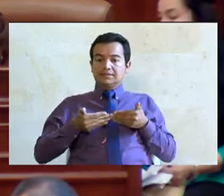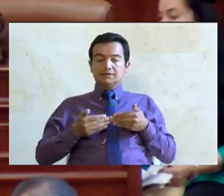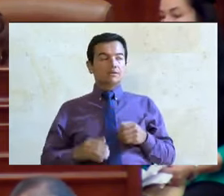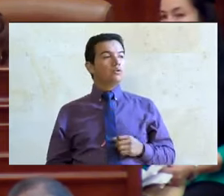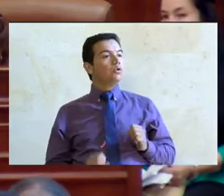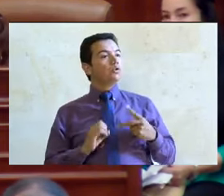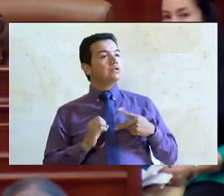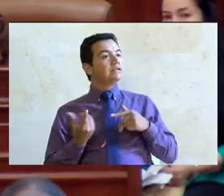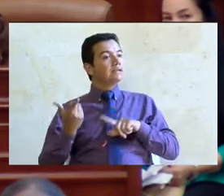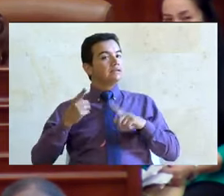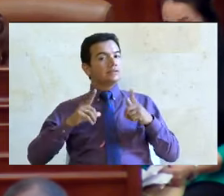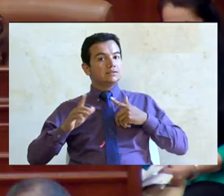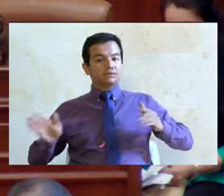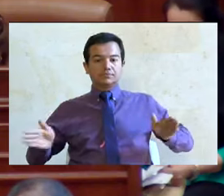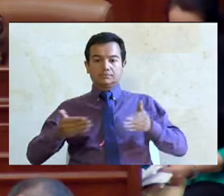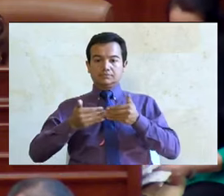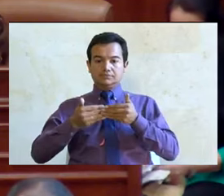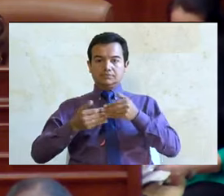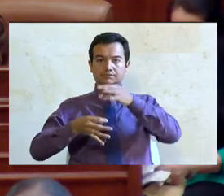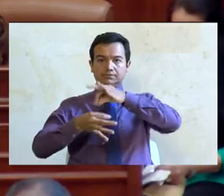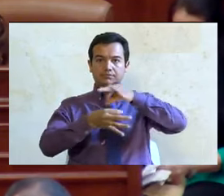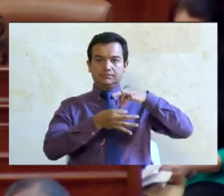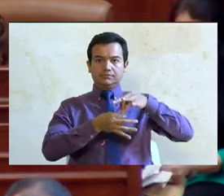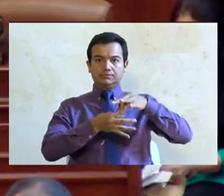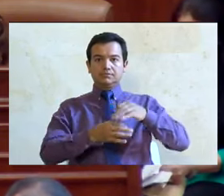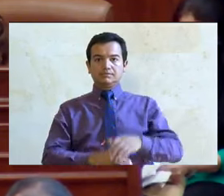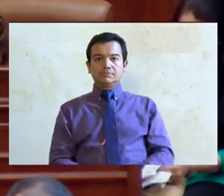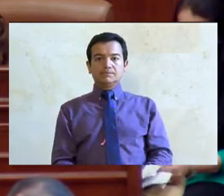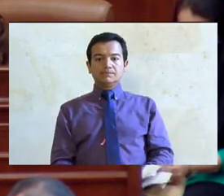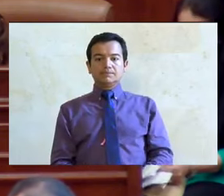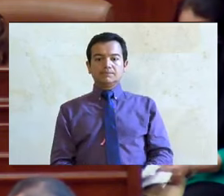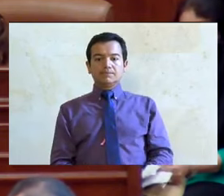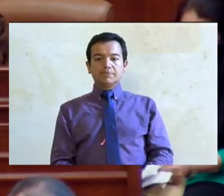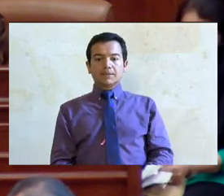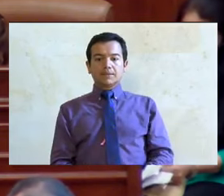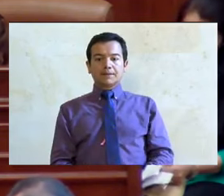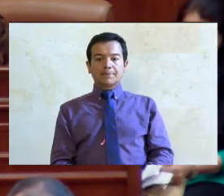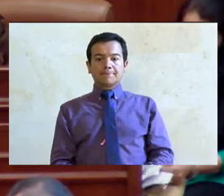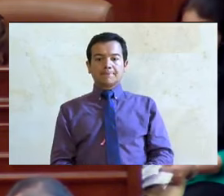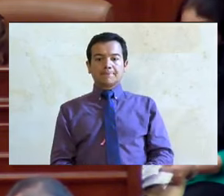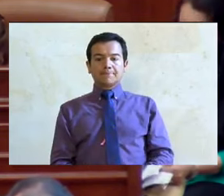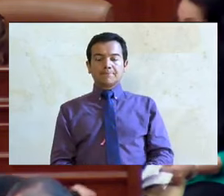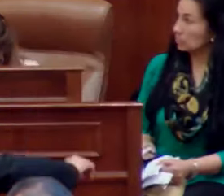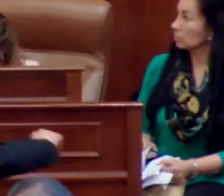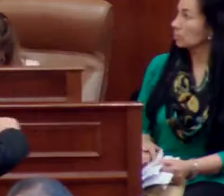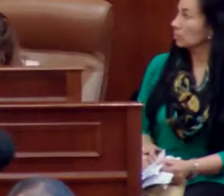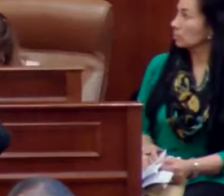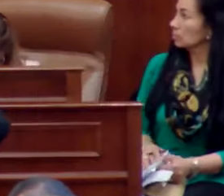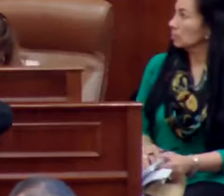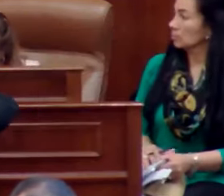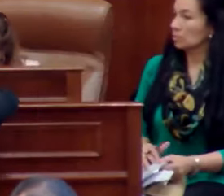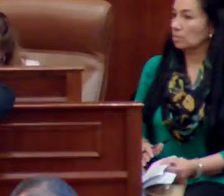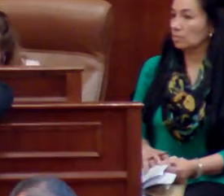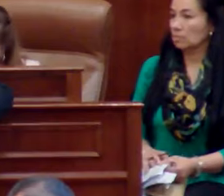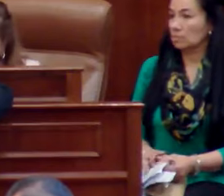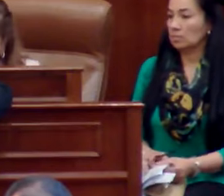impedimentos ya fueron leídos se votan los impedimentos de los representantes Silvio